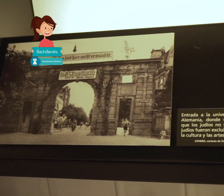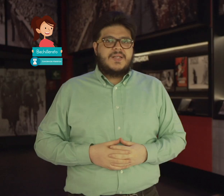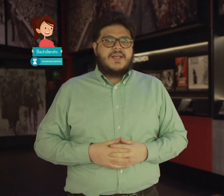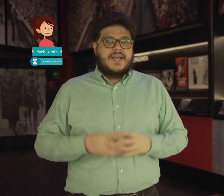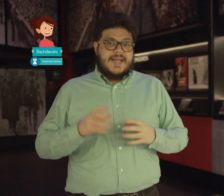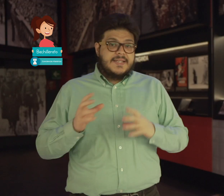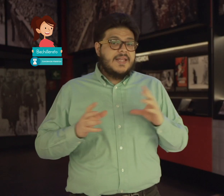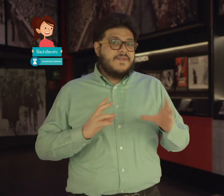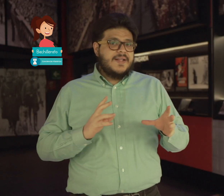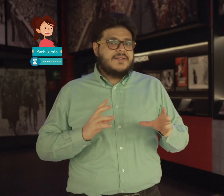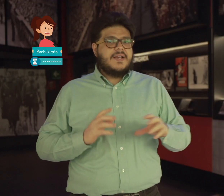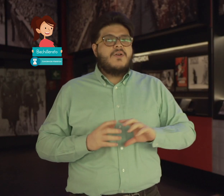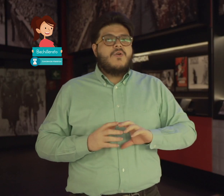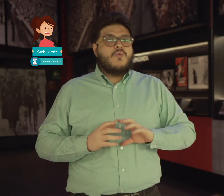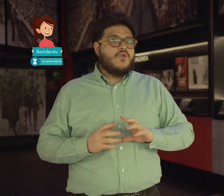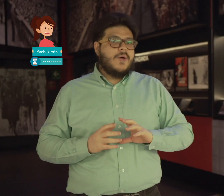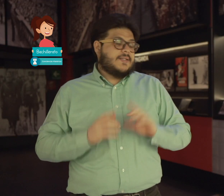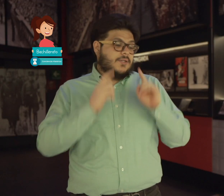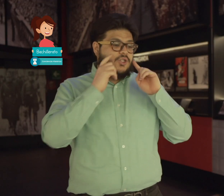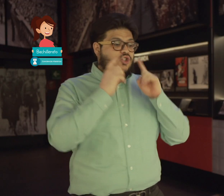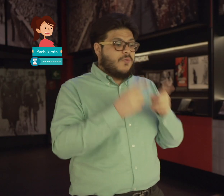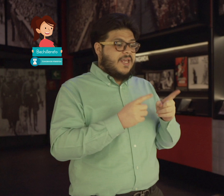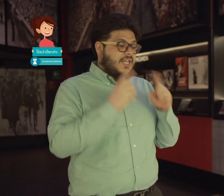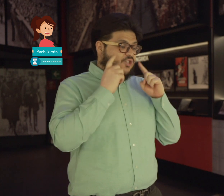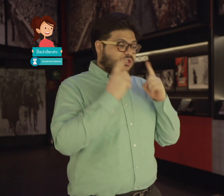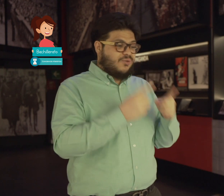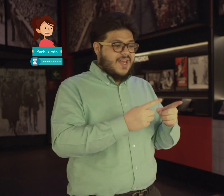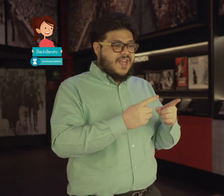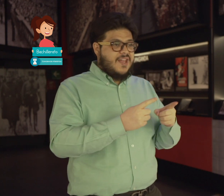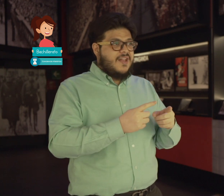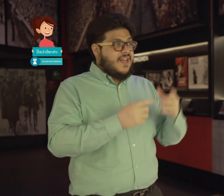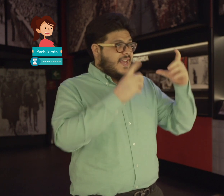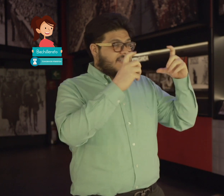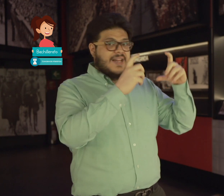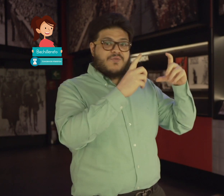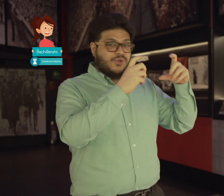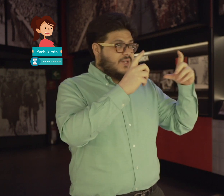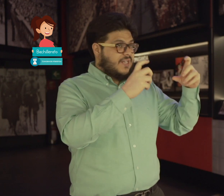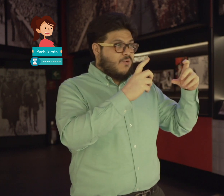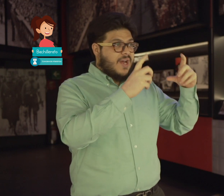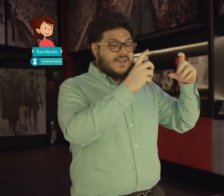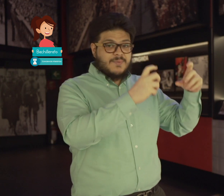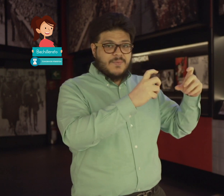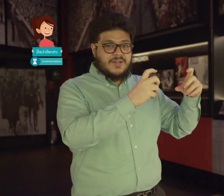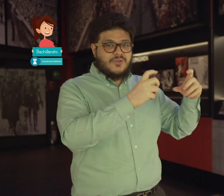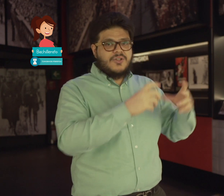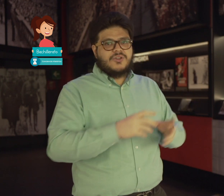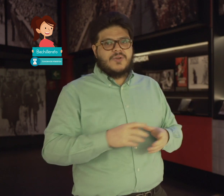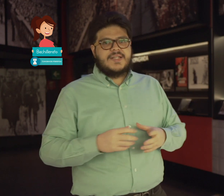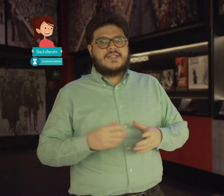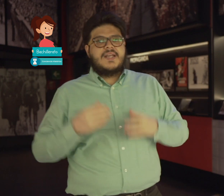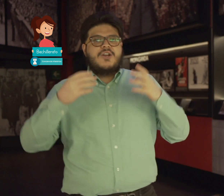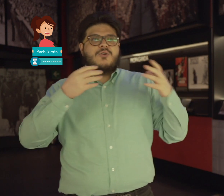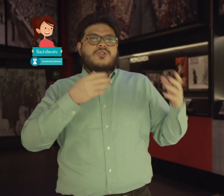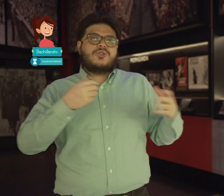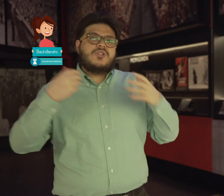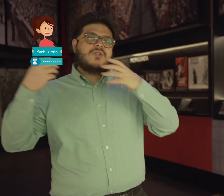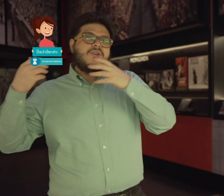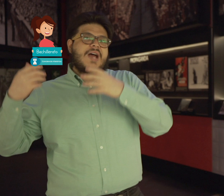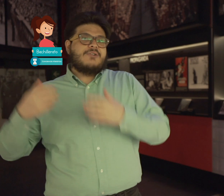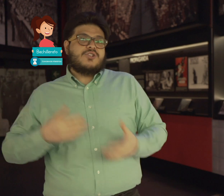nazi. Esa es la diferencia. Uno es yo vi, yo estuve ahí, esta es la foto de ese lugar, de ese momento, y otro es